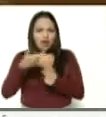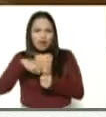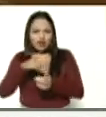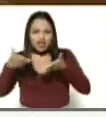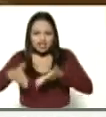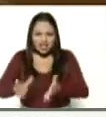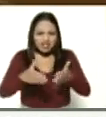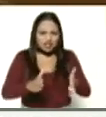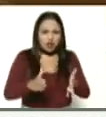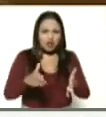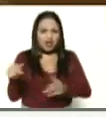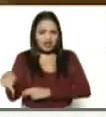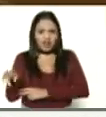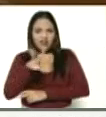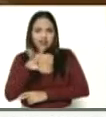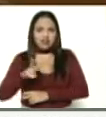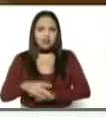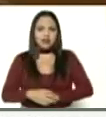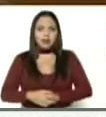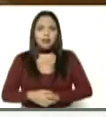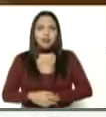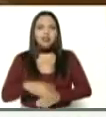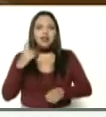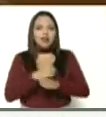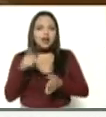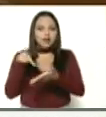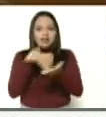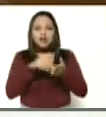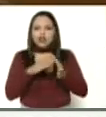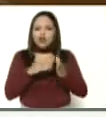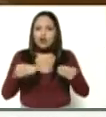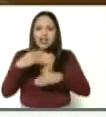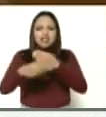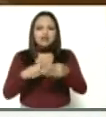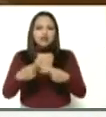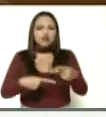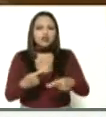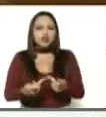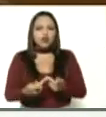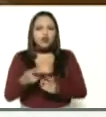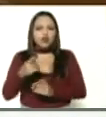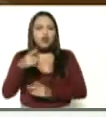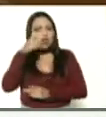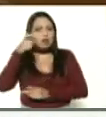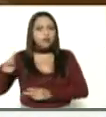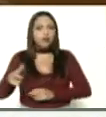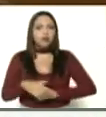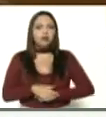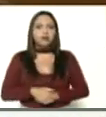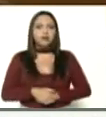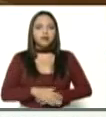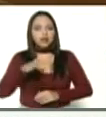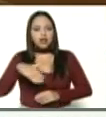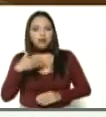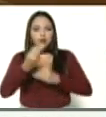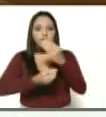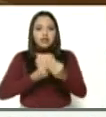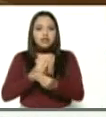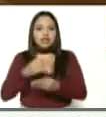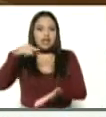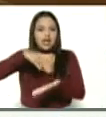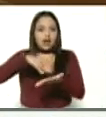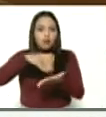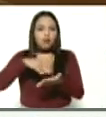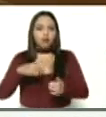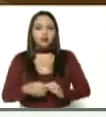que necesitaba hacer, porque es su independencia, un proceso popular, ¿verdad? Que es lo que se logra en Carabobo, ¿no? Y